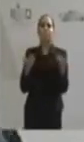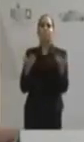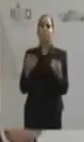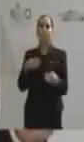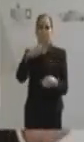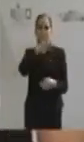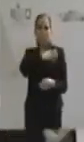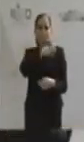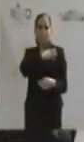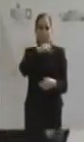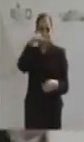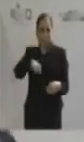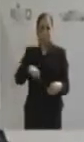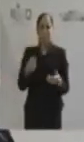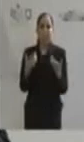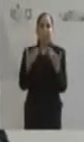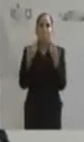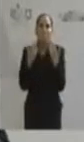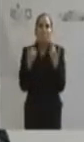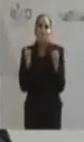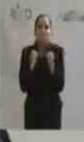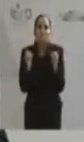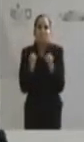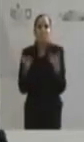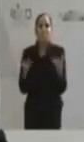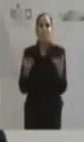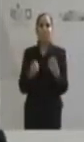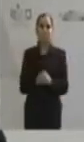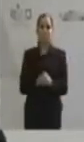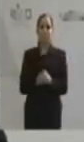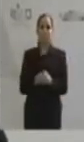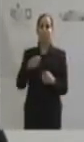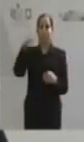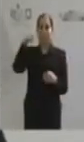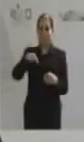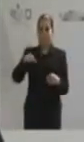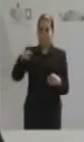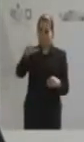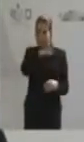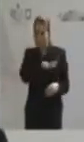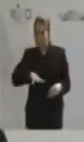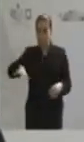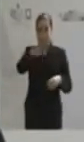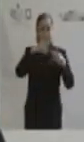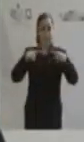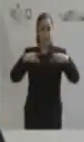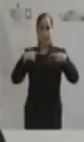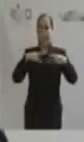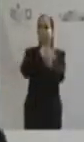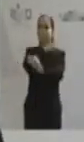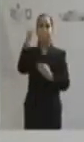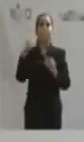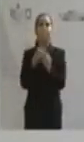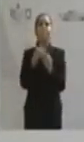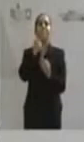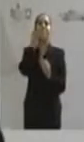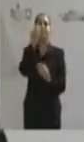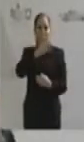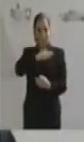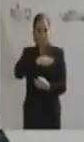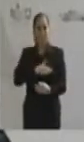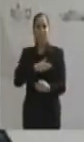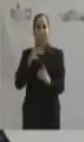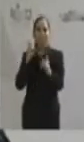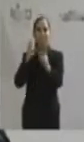orales donde está la mayor parte de la población que tienen sed de justicia. Hoy día no la tenemos y cuando